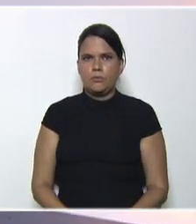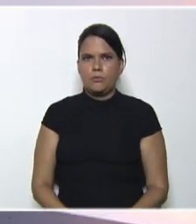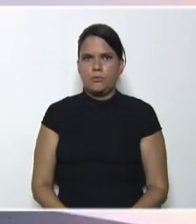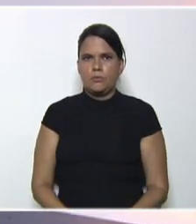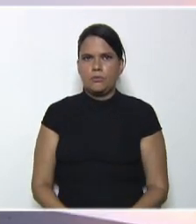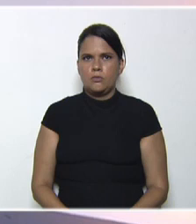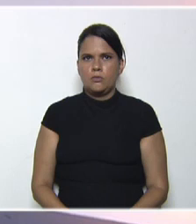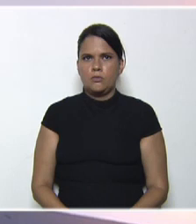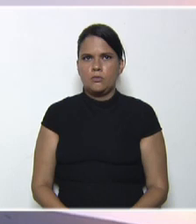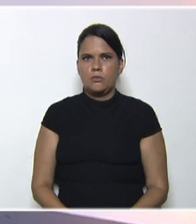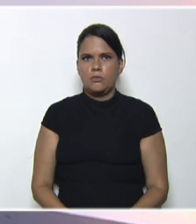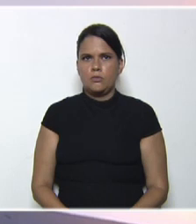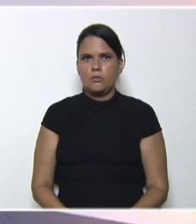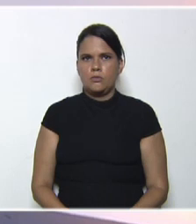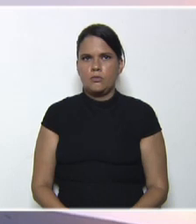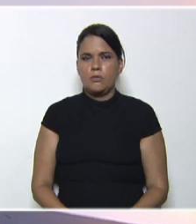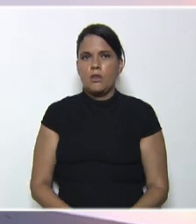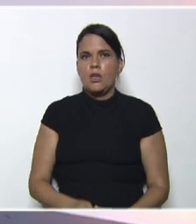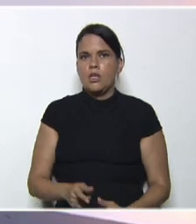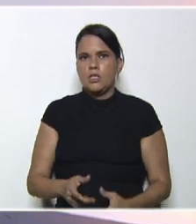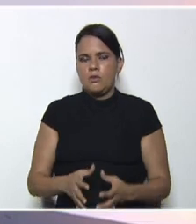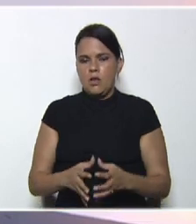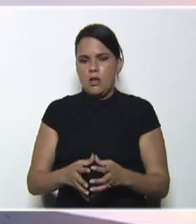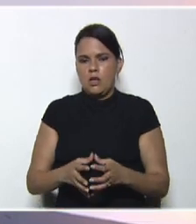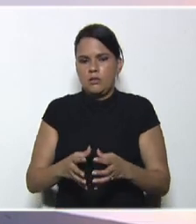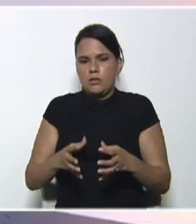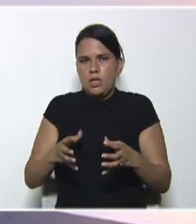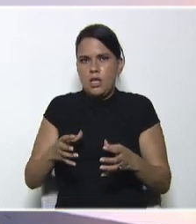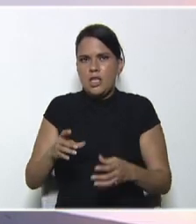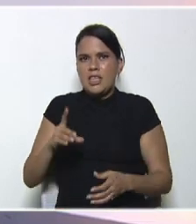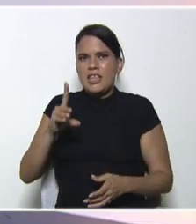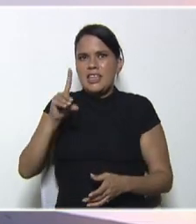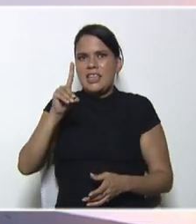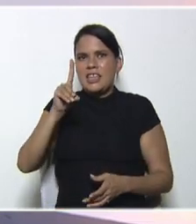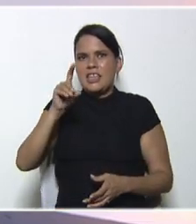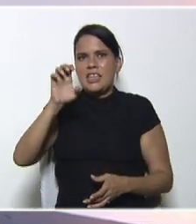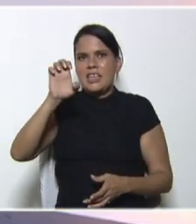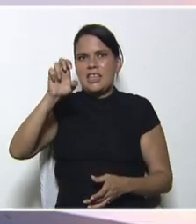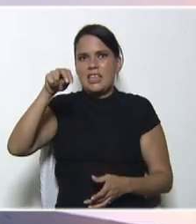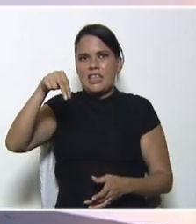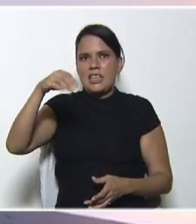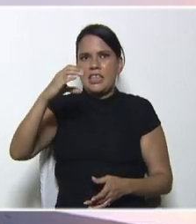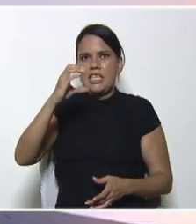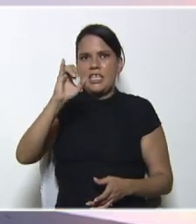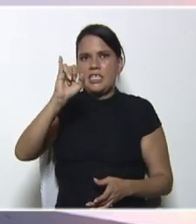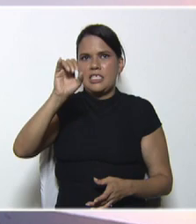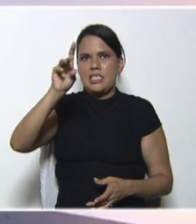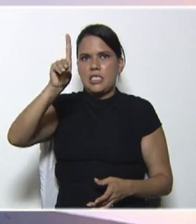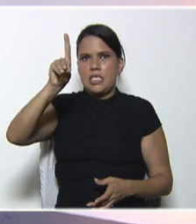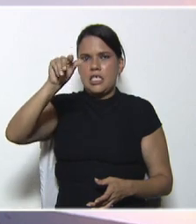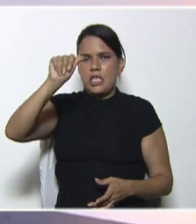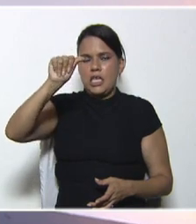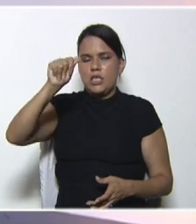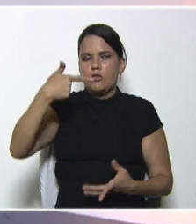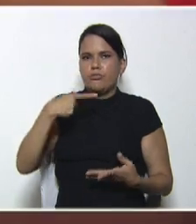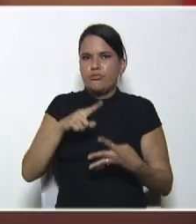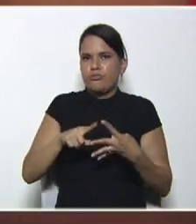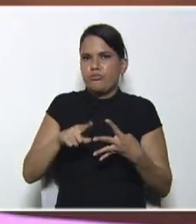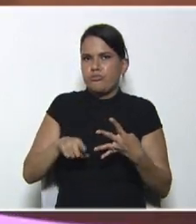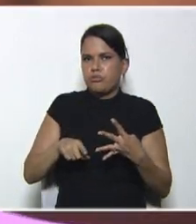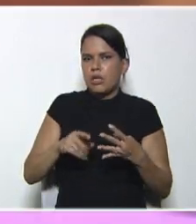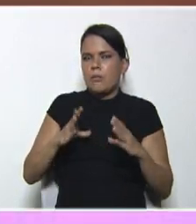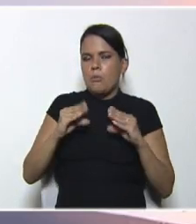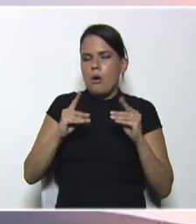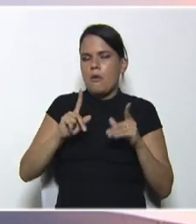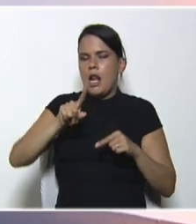Acá entra lo que es la densidad, pero como les dije, son referentes que vamos a desarrollar y veremos en las